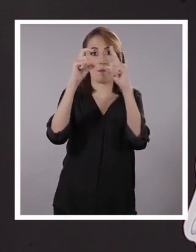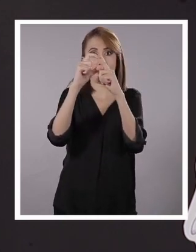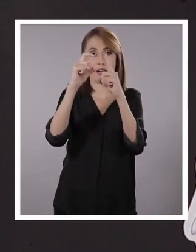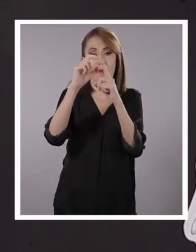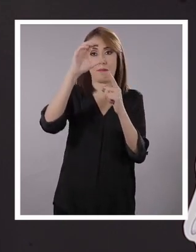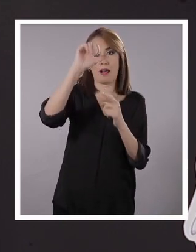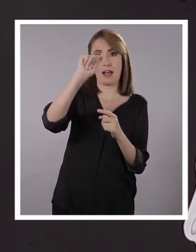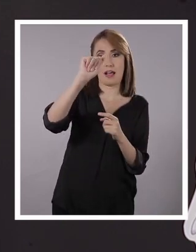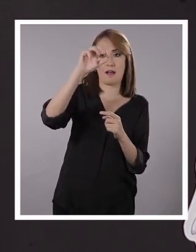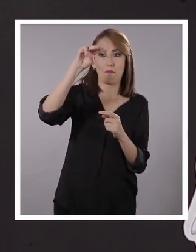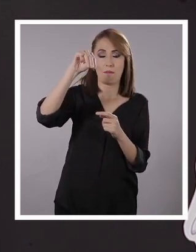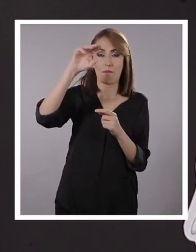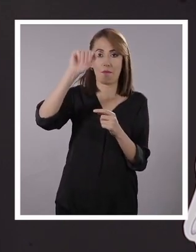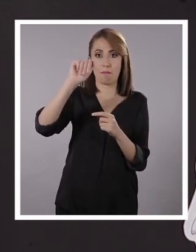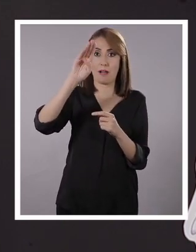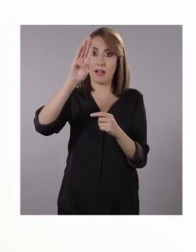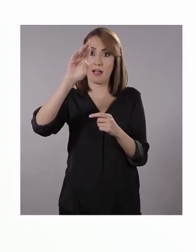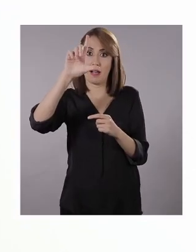Amables.